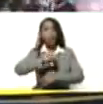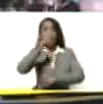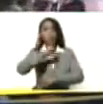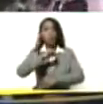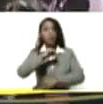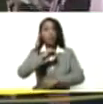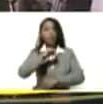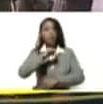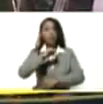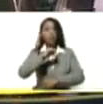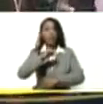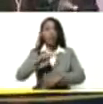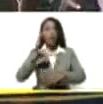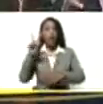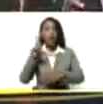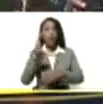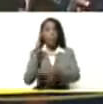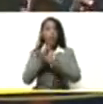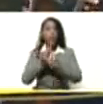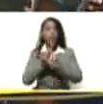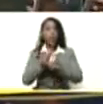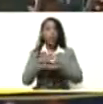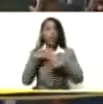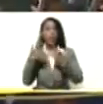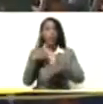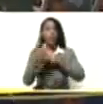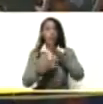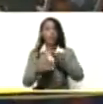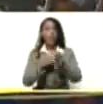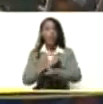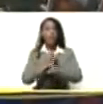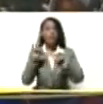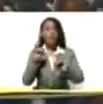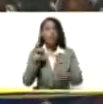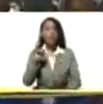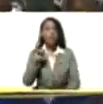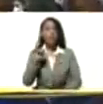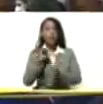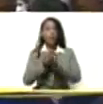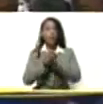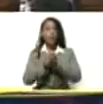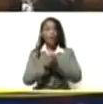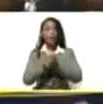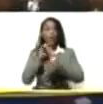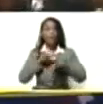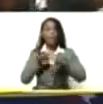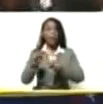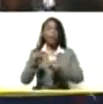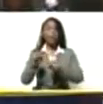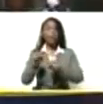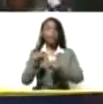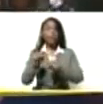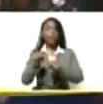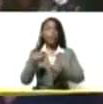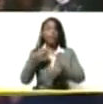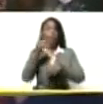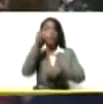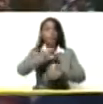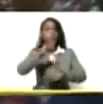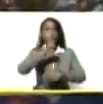la embestida al bloqueo que no va a cesar así también lo ha dicho a las agresiones imperialistas una resistencia